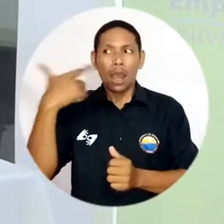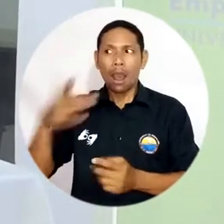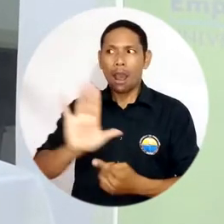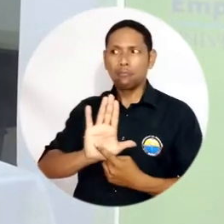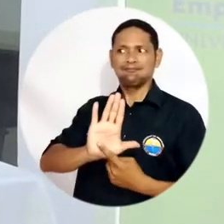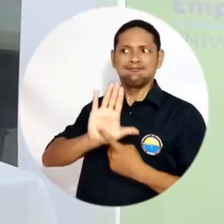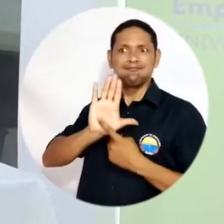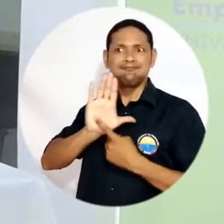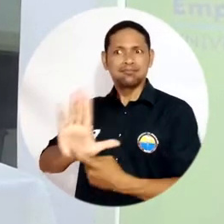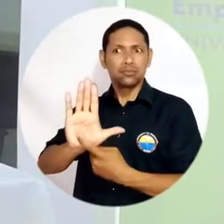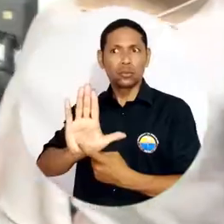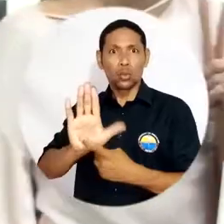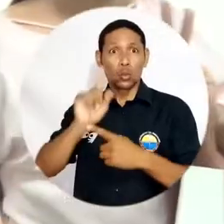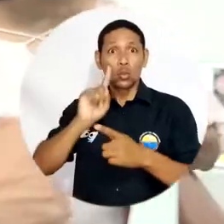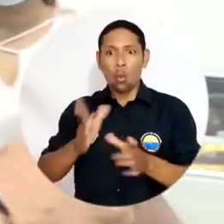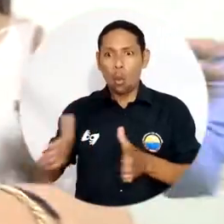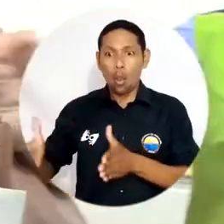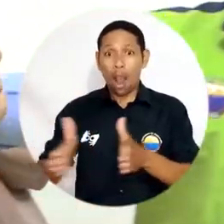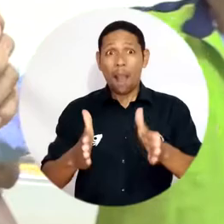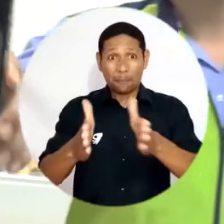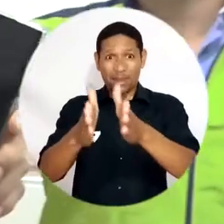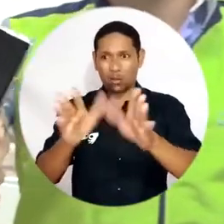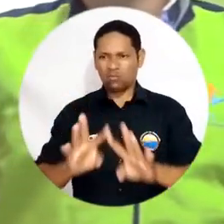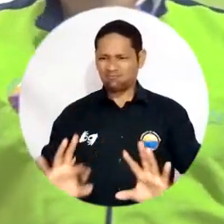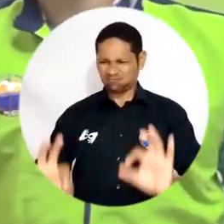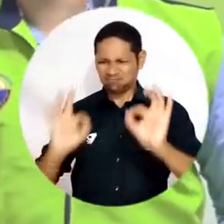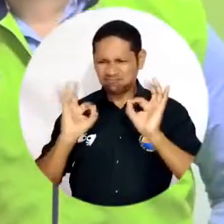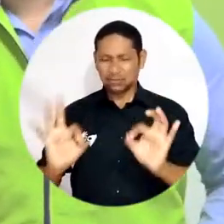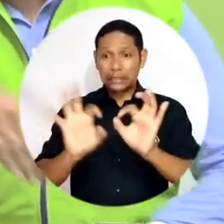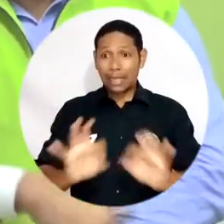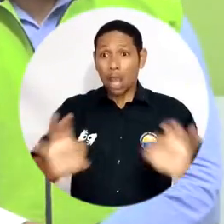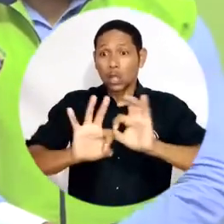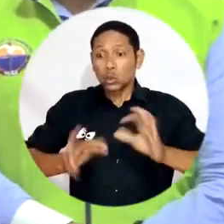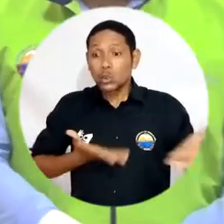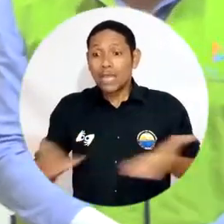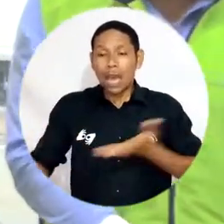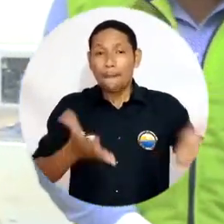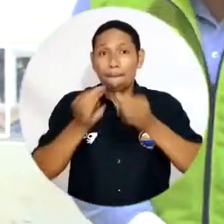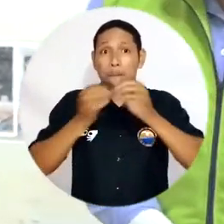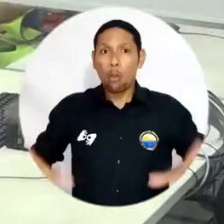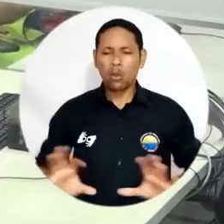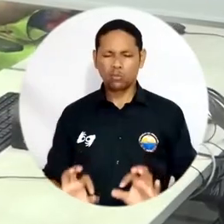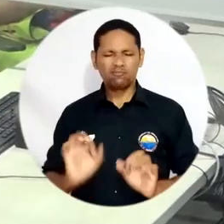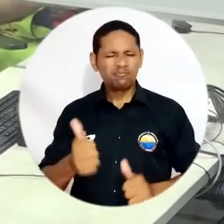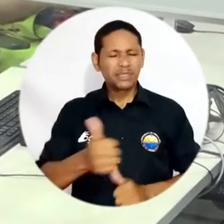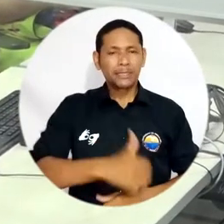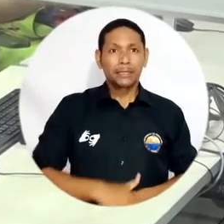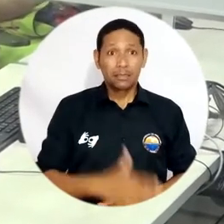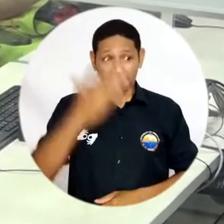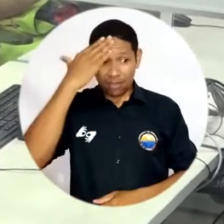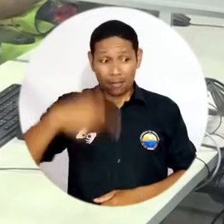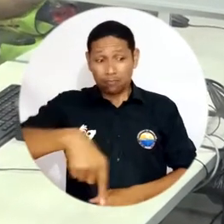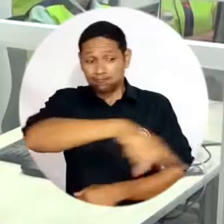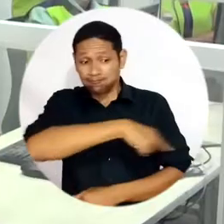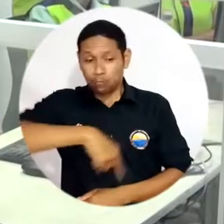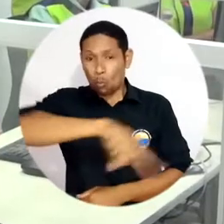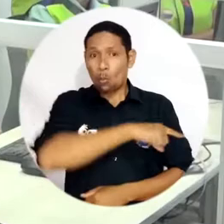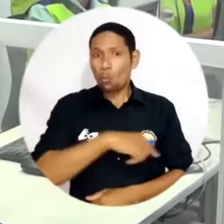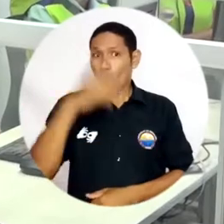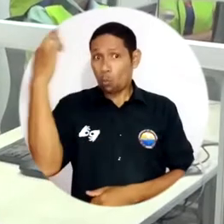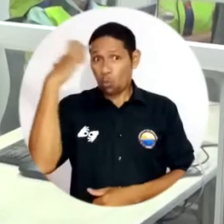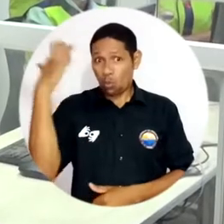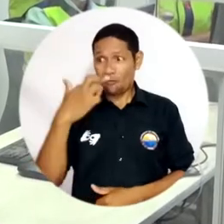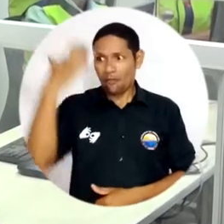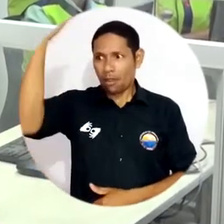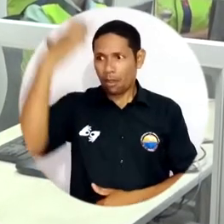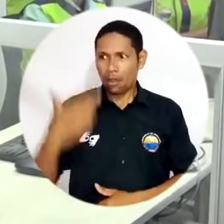un buen camino en torno al servicio público. Sé que tenemos profesionales